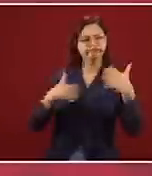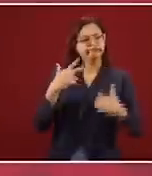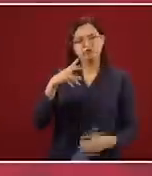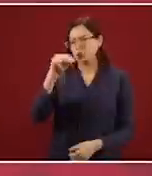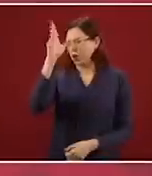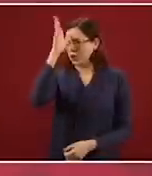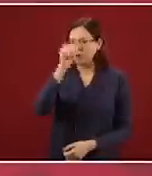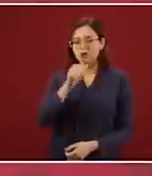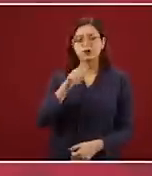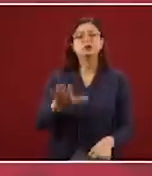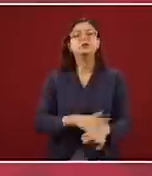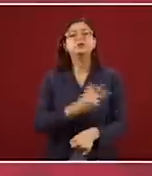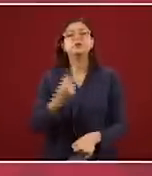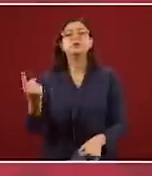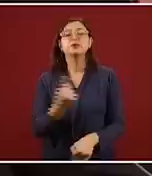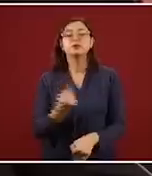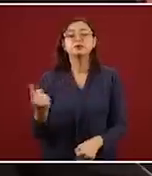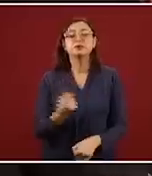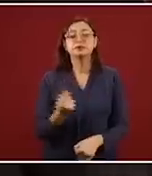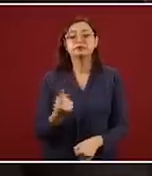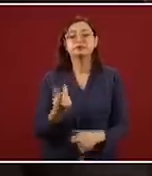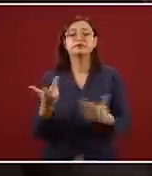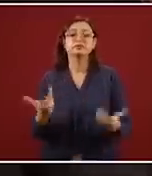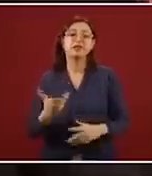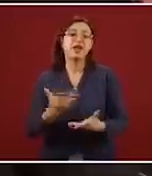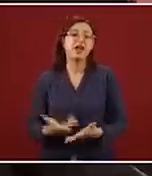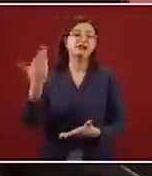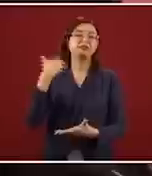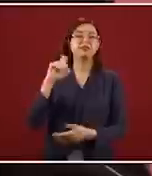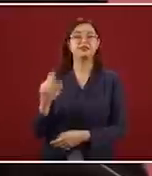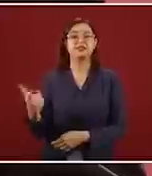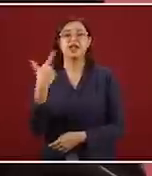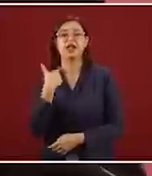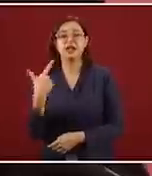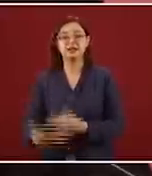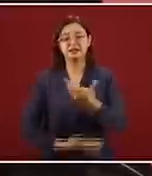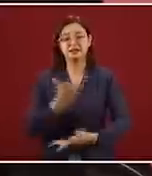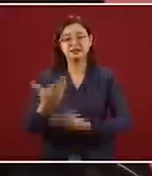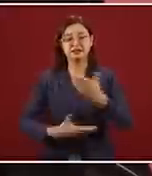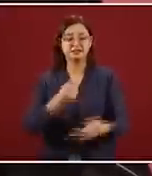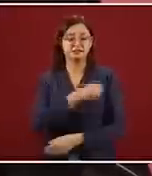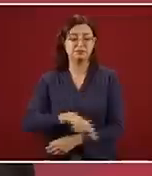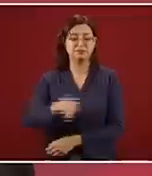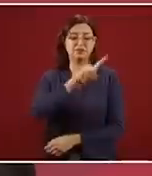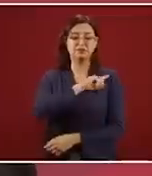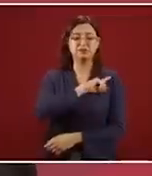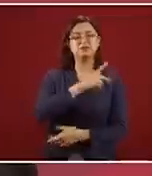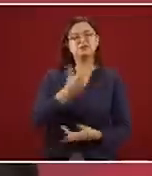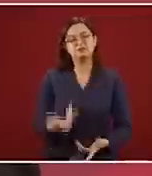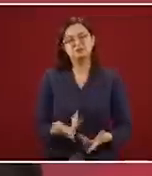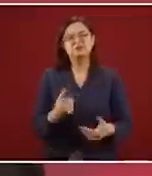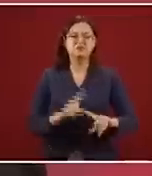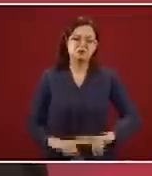que se manejaba el servicio de salud en los anteriores